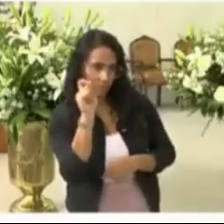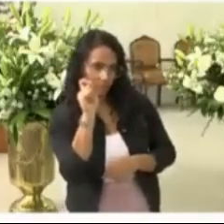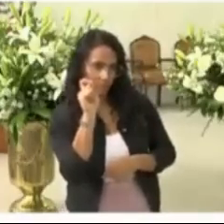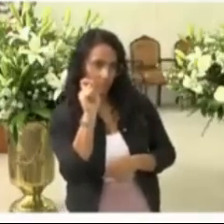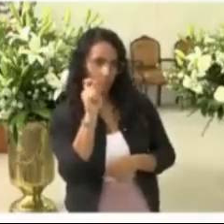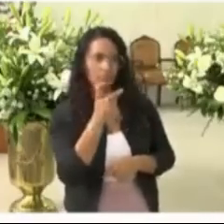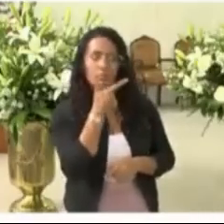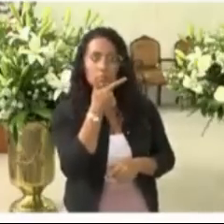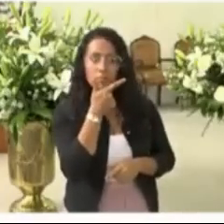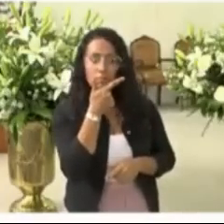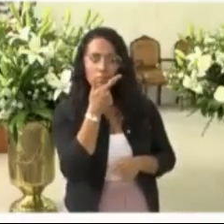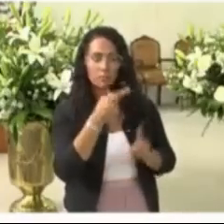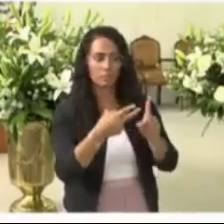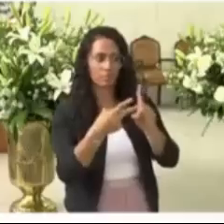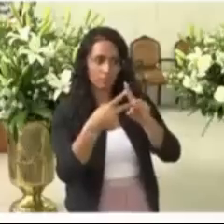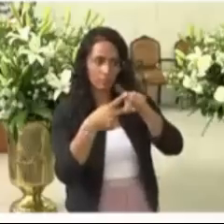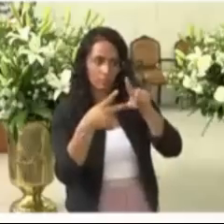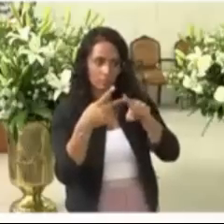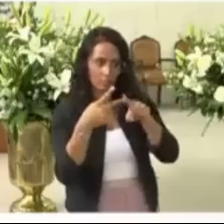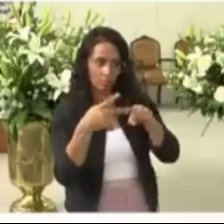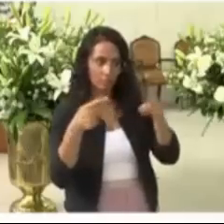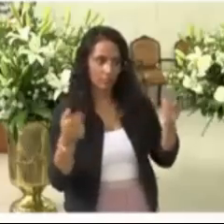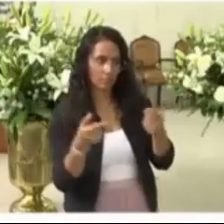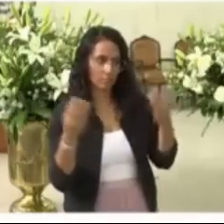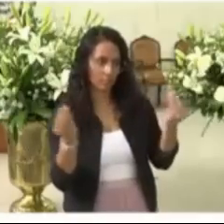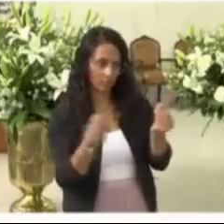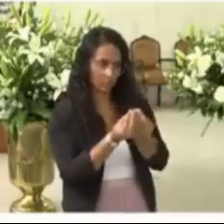a su pareja, a vivir a la casa.